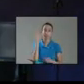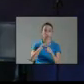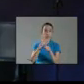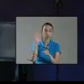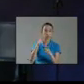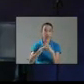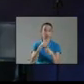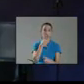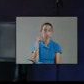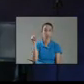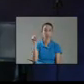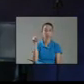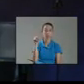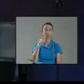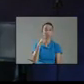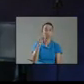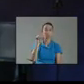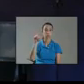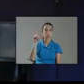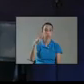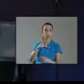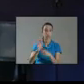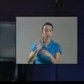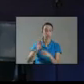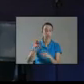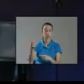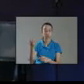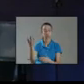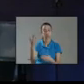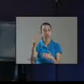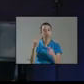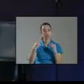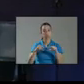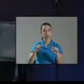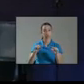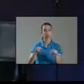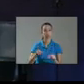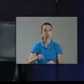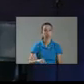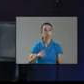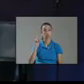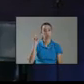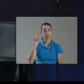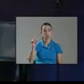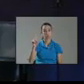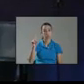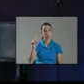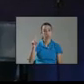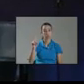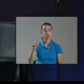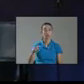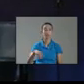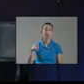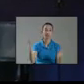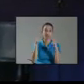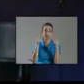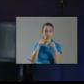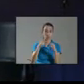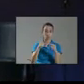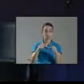Entonces siempre queremos más, pues, hermano. Siempre queremos más. Al que le dieron una mina, ¿cuánta le